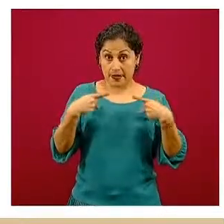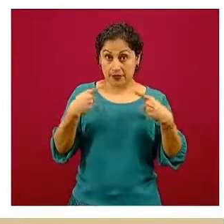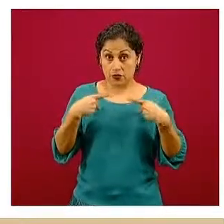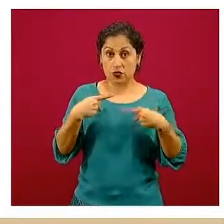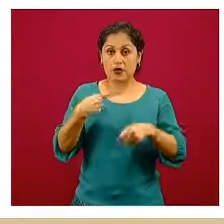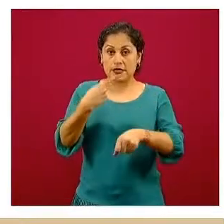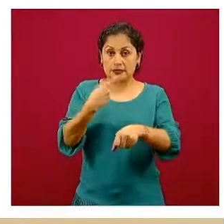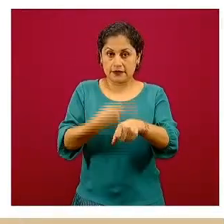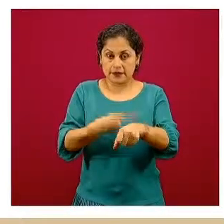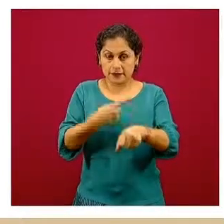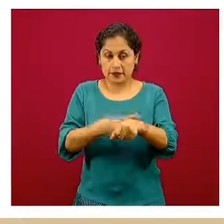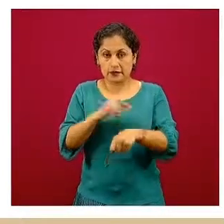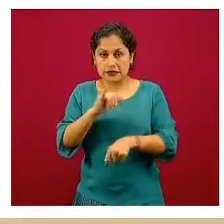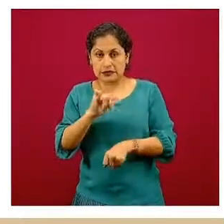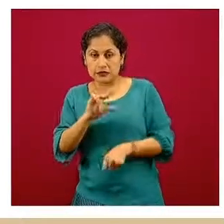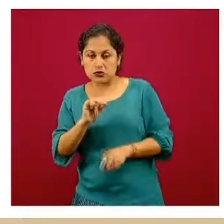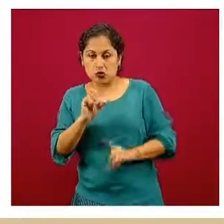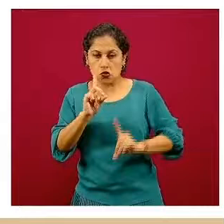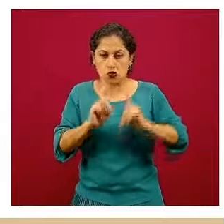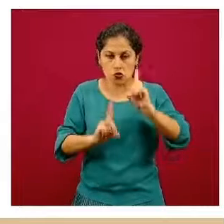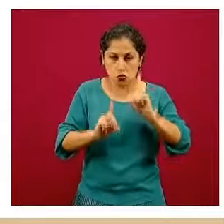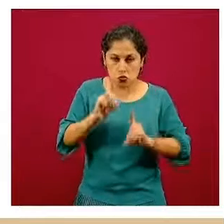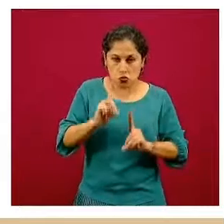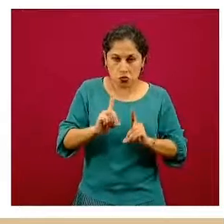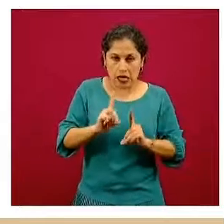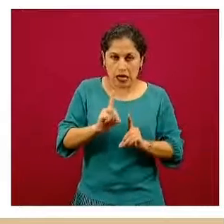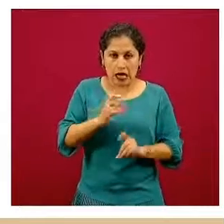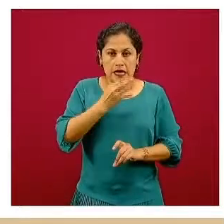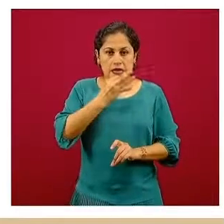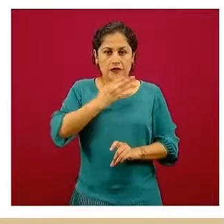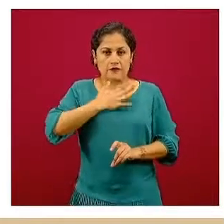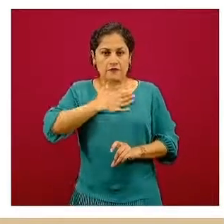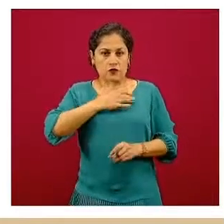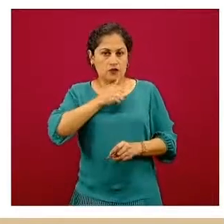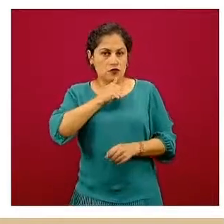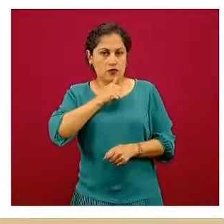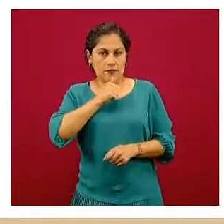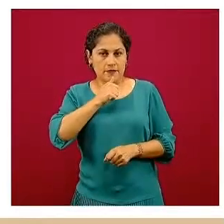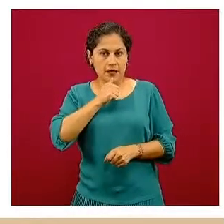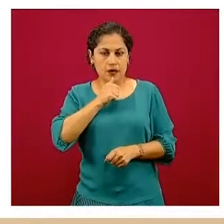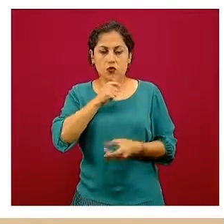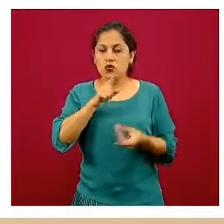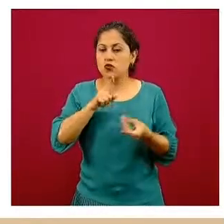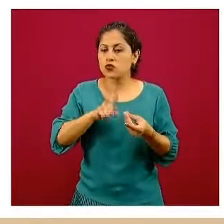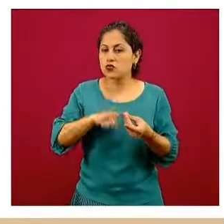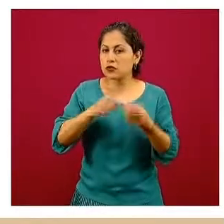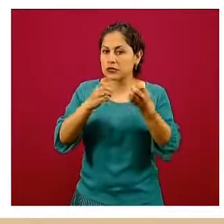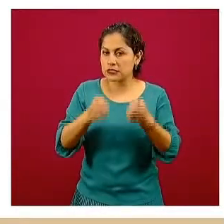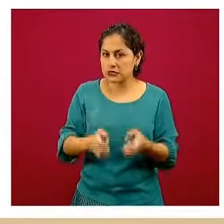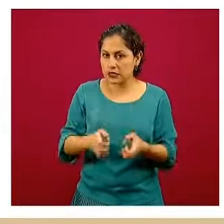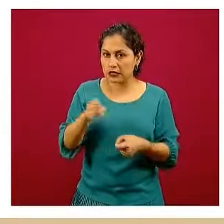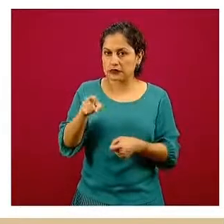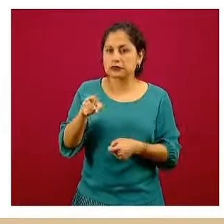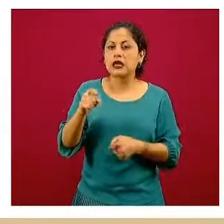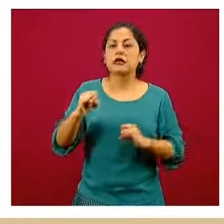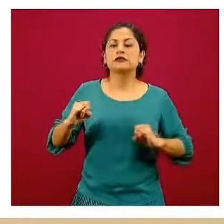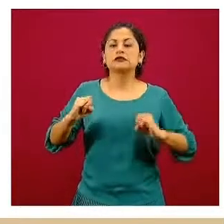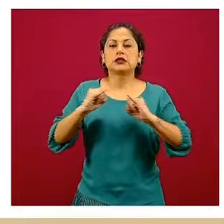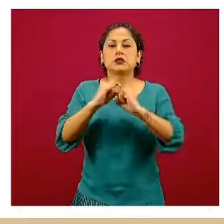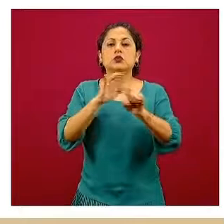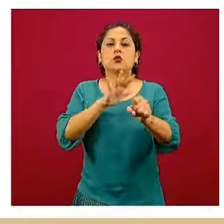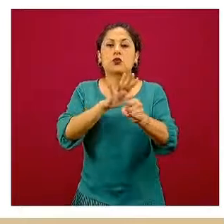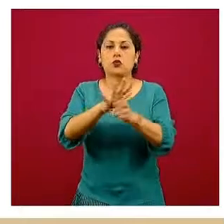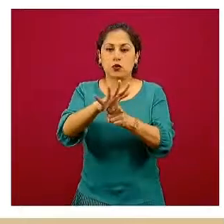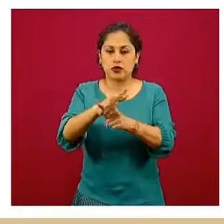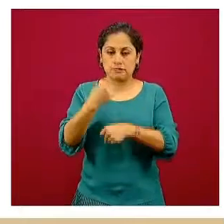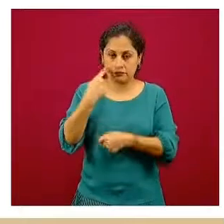están aún sospechosos, solamente los que están aún sospechosos por entidad federativa, y además agregamos